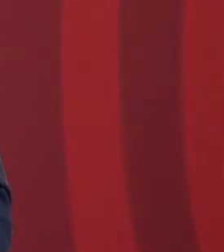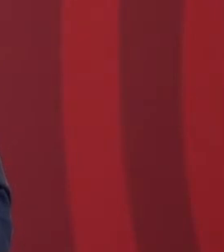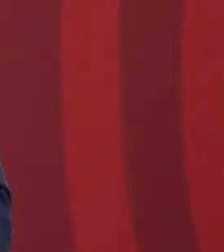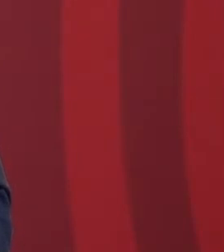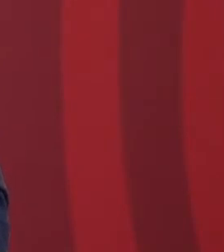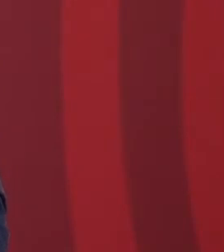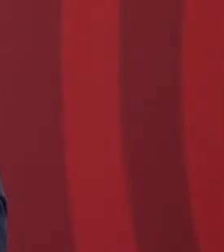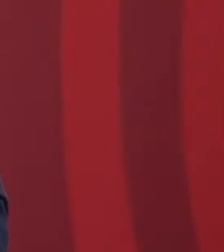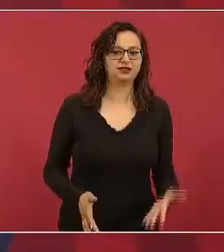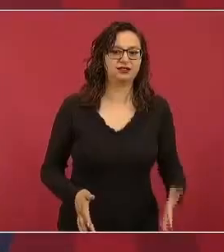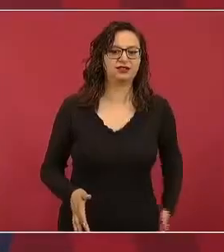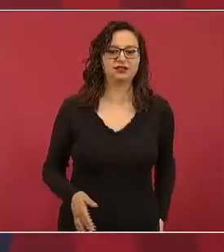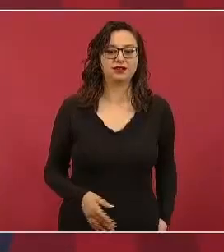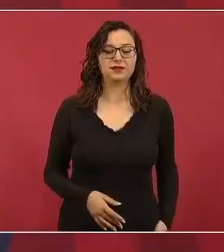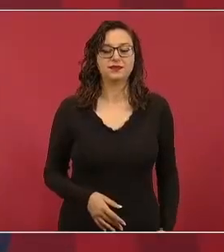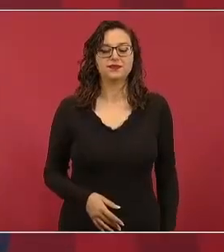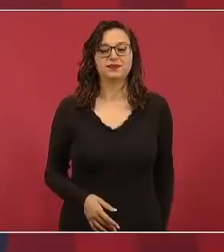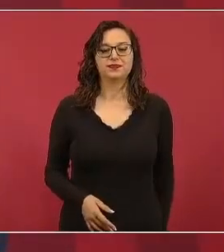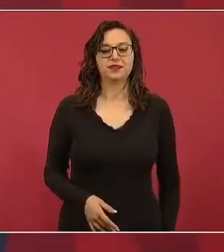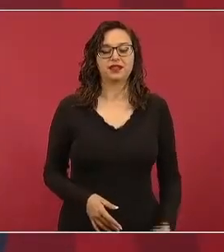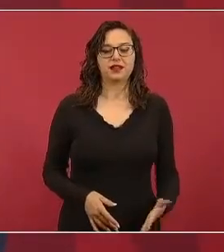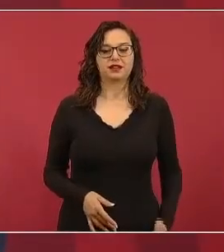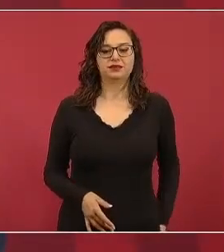tratando el asunto. No hay